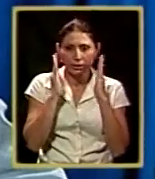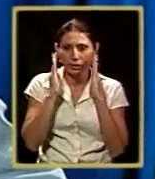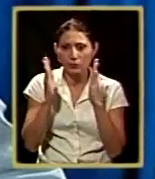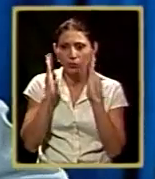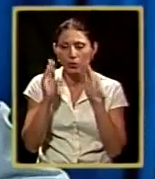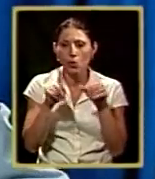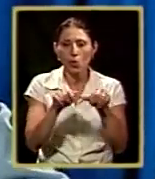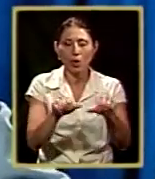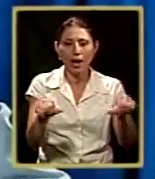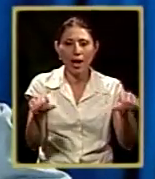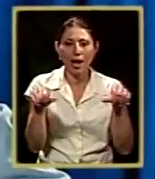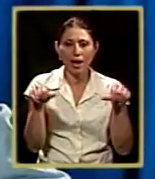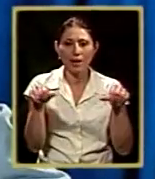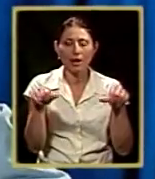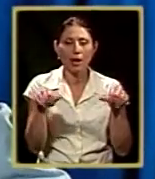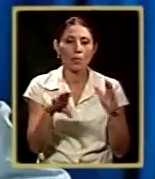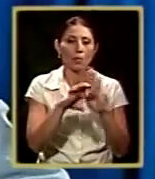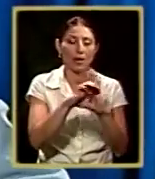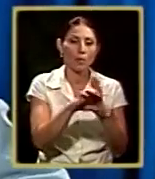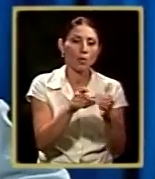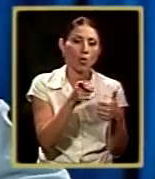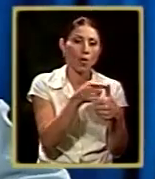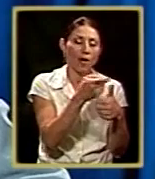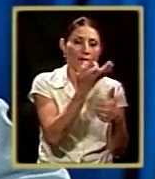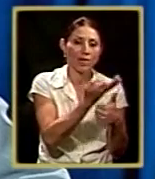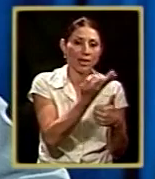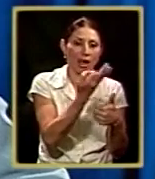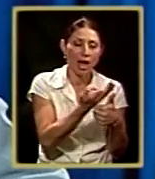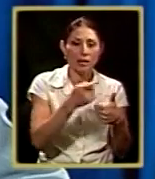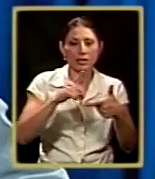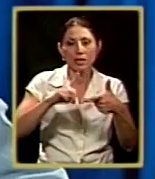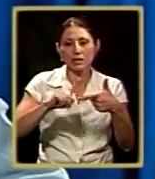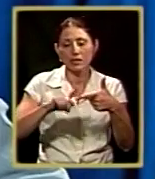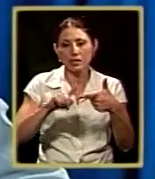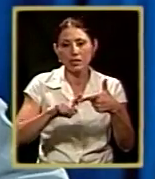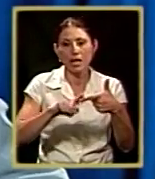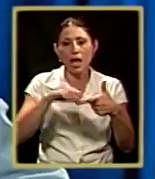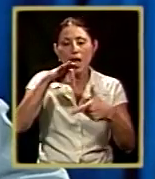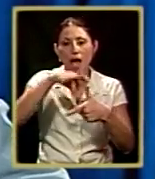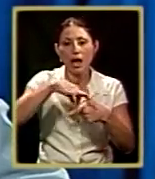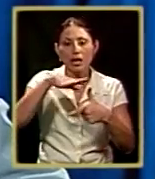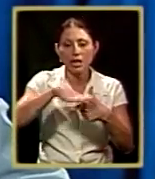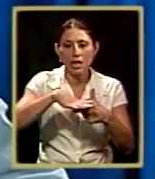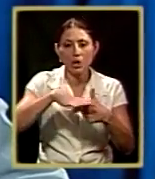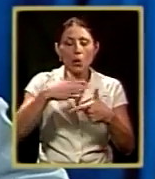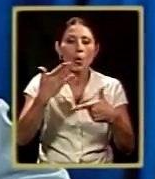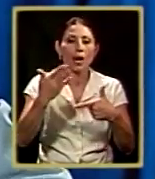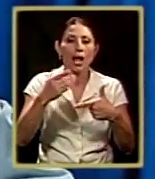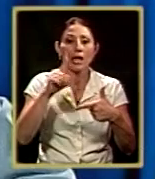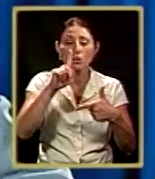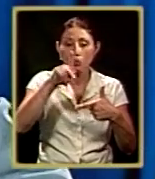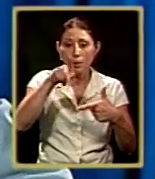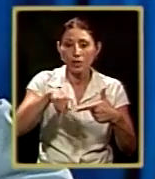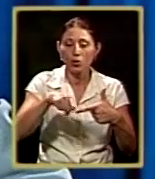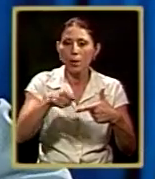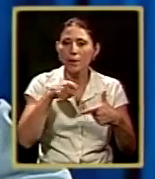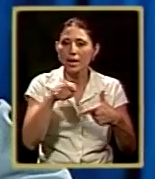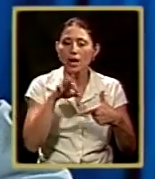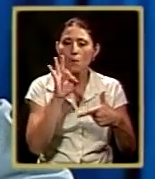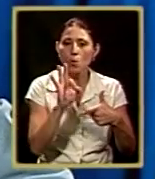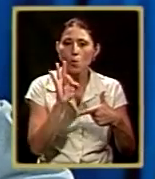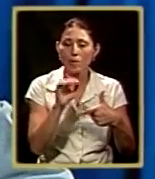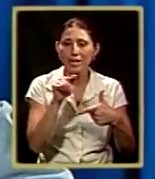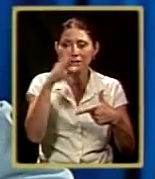sector. Tenemos a alguien concentrado en finanzas, una persona concentrada en el sector agrícola, que es alguien que maneja muy bien esa fuente desde hace